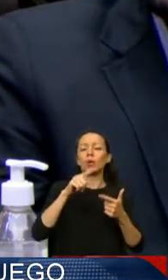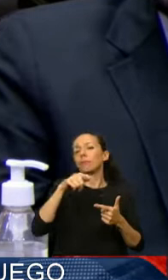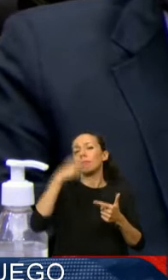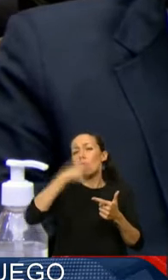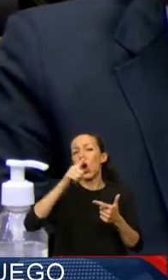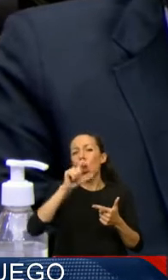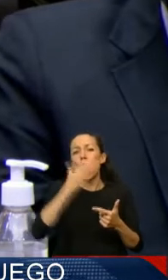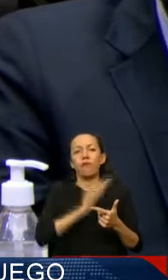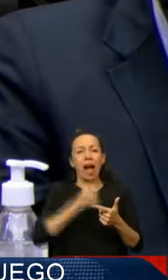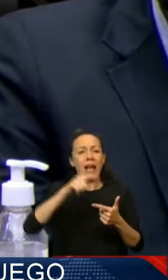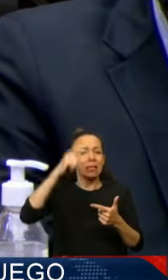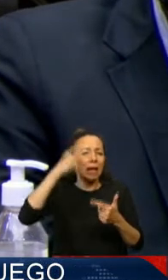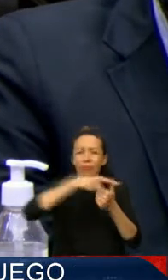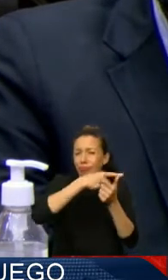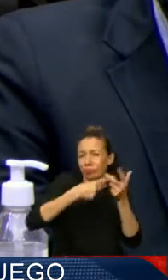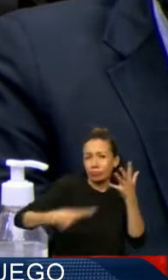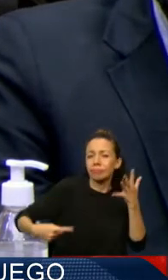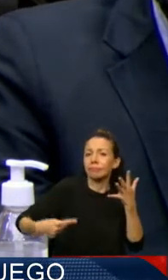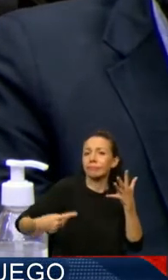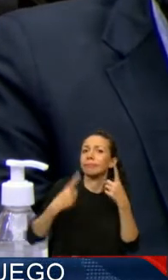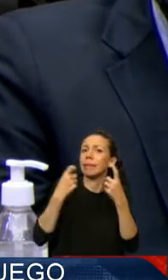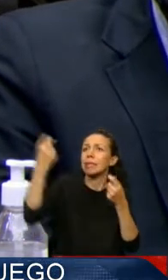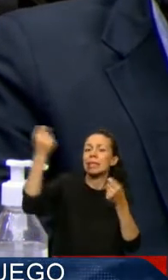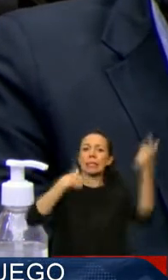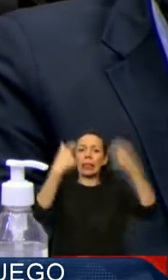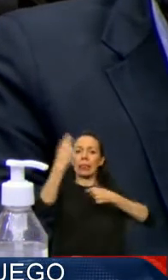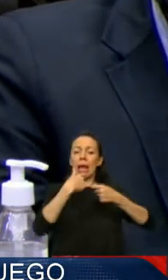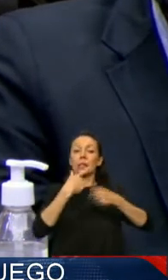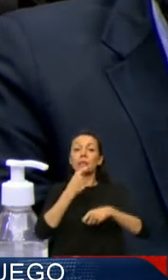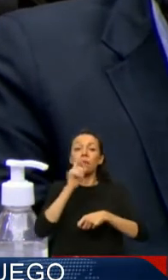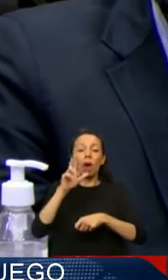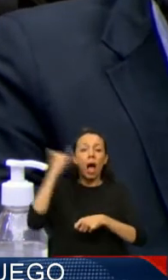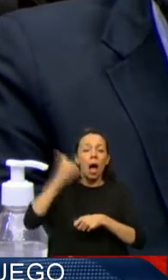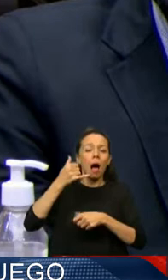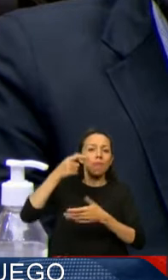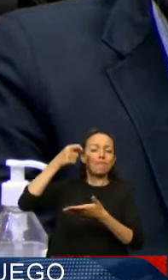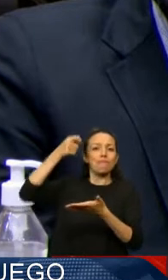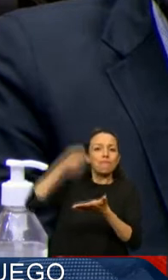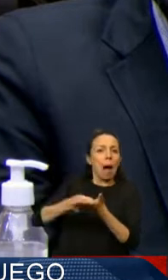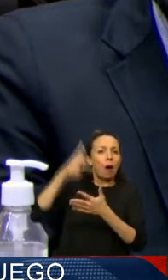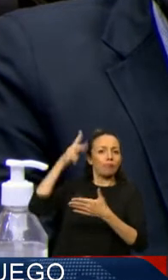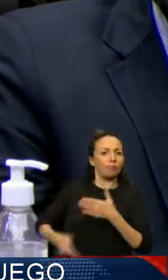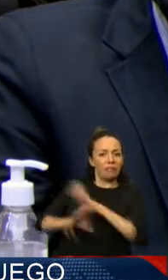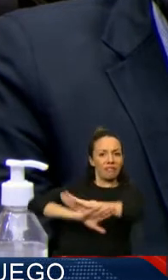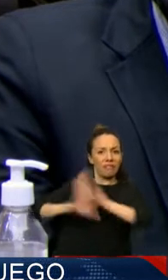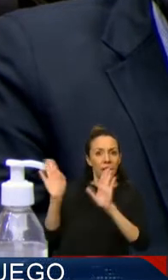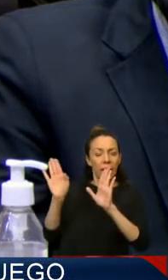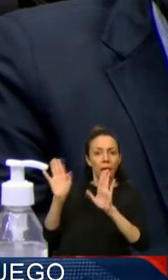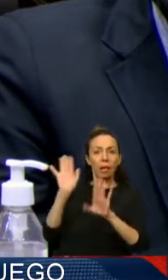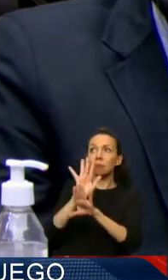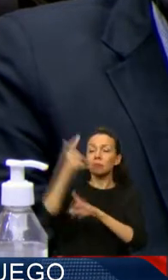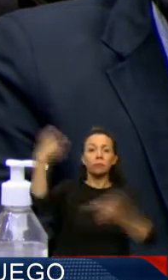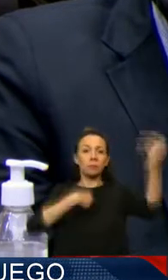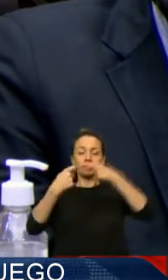otras, las cuales, de haber un default, suspenderían sus coberturas y la capacidad de compra de estas